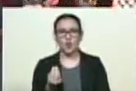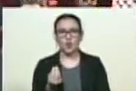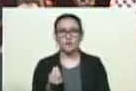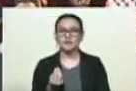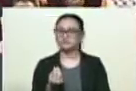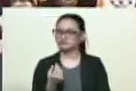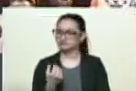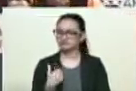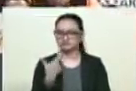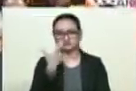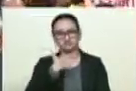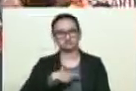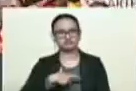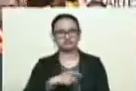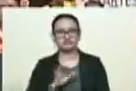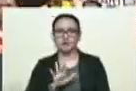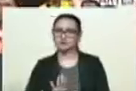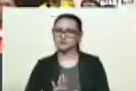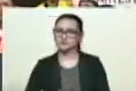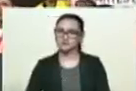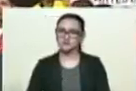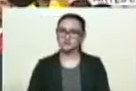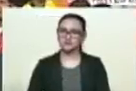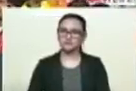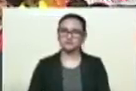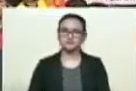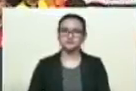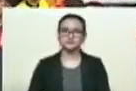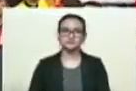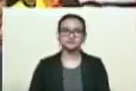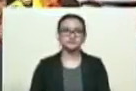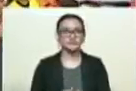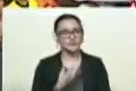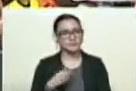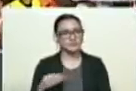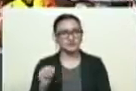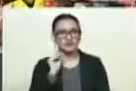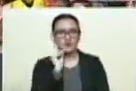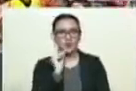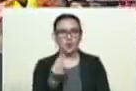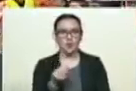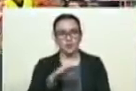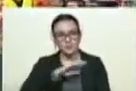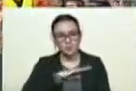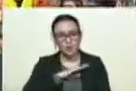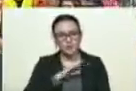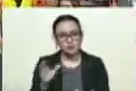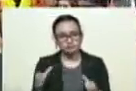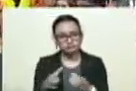soy, a ser el presidente joven de la juventud,